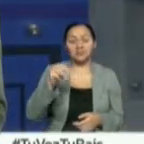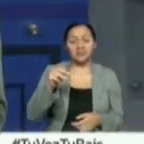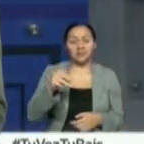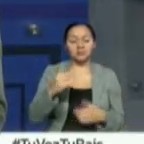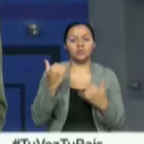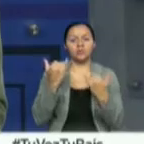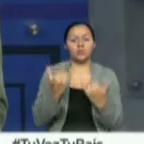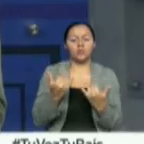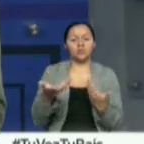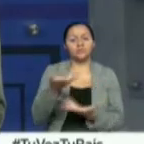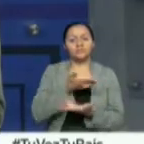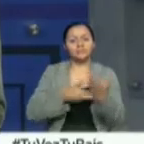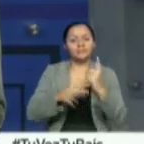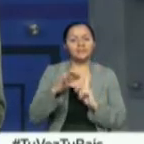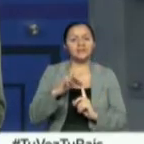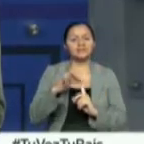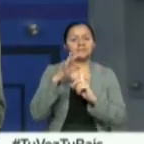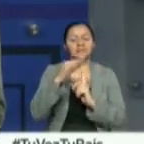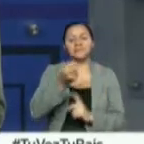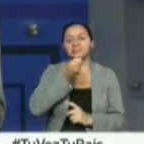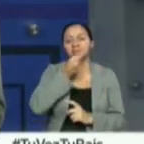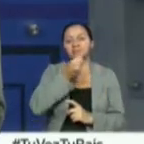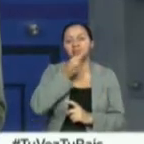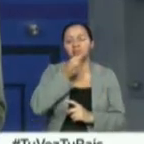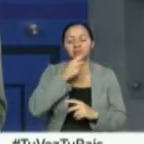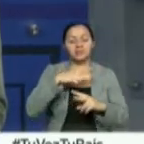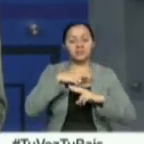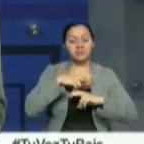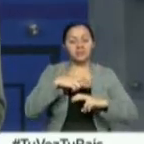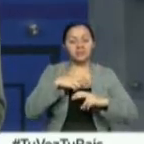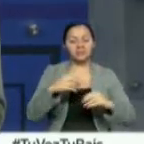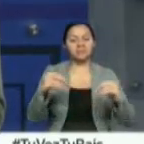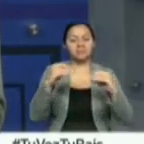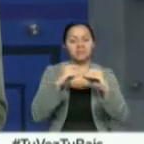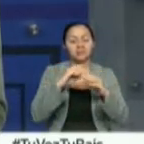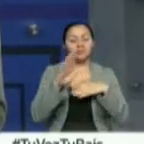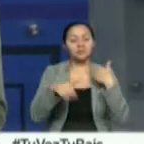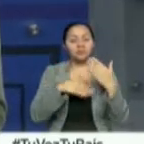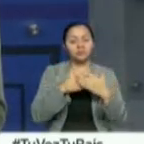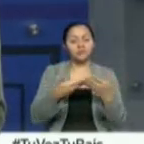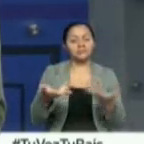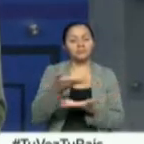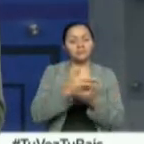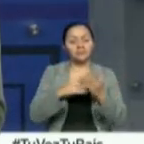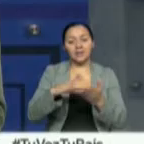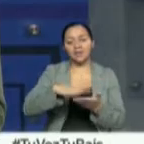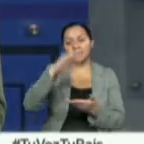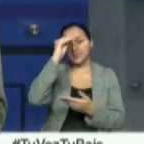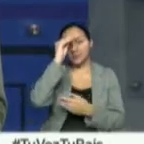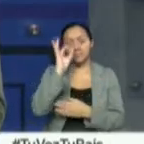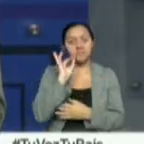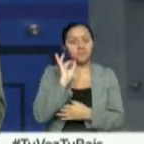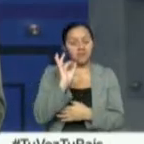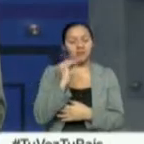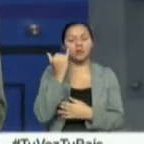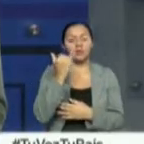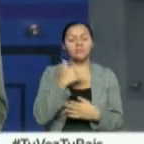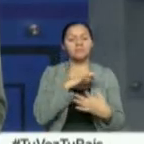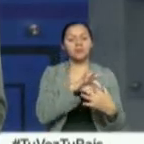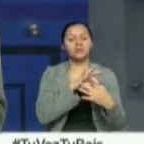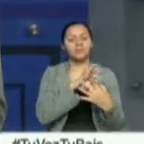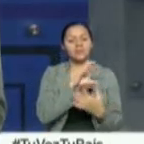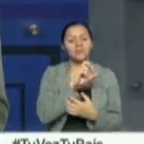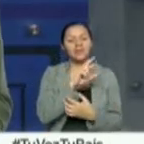hoy tenemos los especiales de nuestros periodistas de investigaciones que nos sirven a ustedes ya nosotros el día de hoy tenemos aquí en los estudios